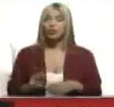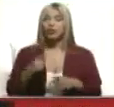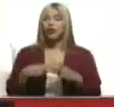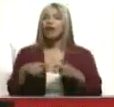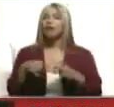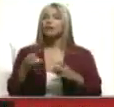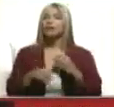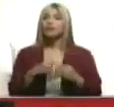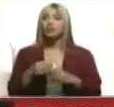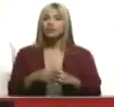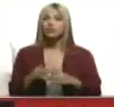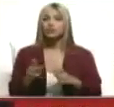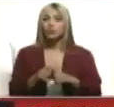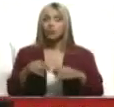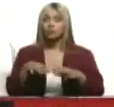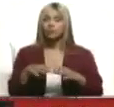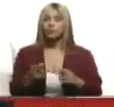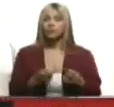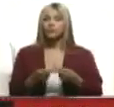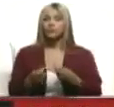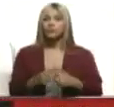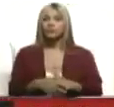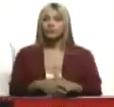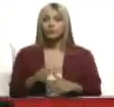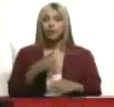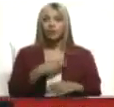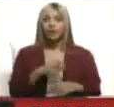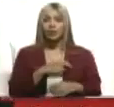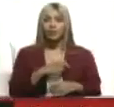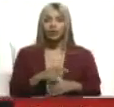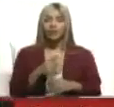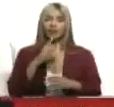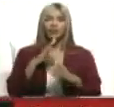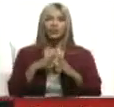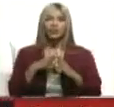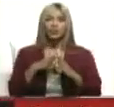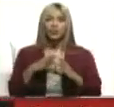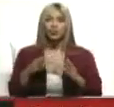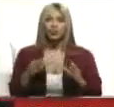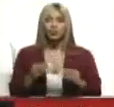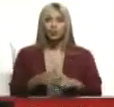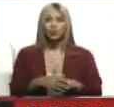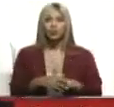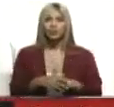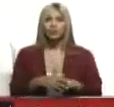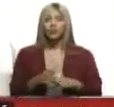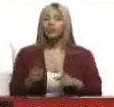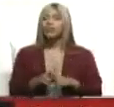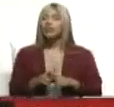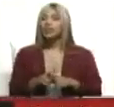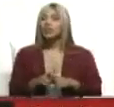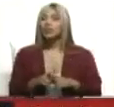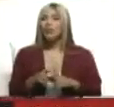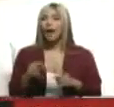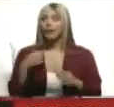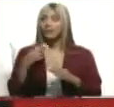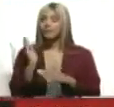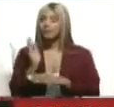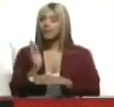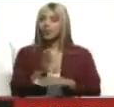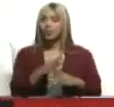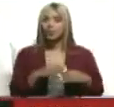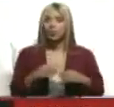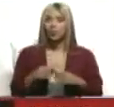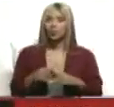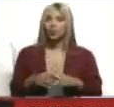que hicieron con el congelamiento de las cuentas de la CBG en España. Es decir, ellos tienen rabos de paja por todos lados.